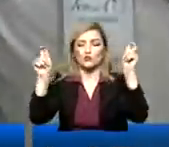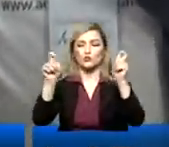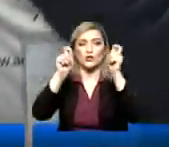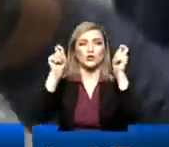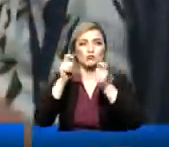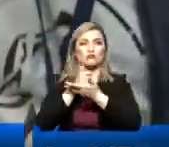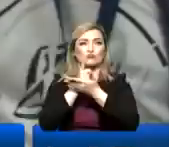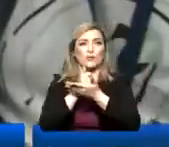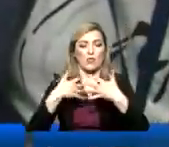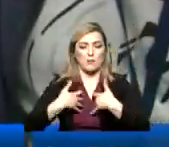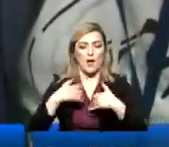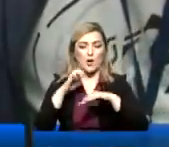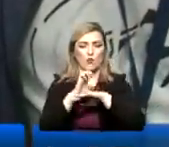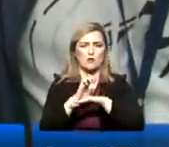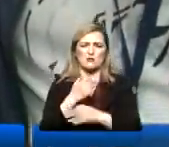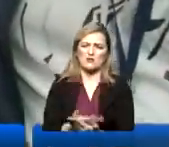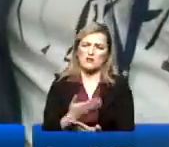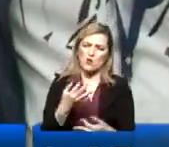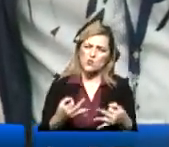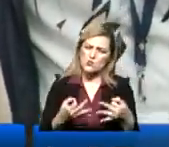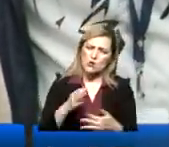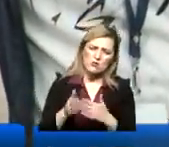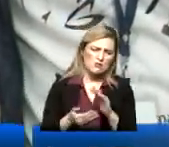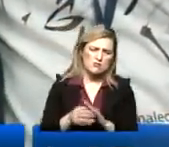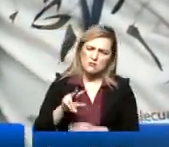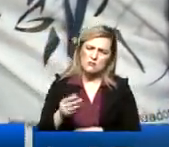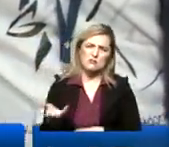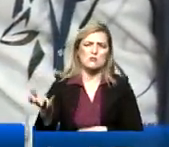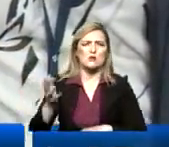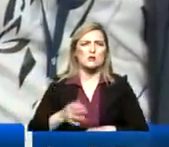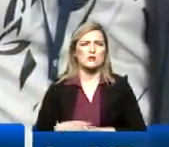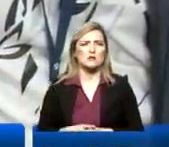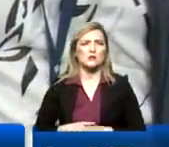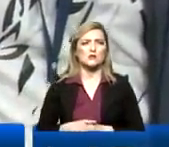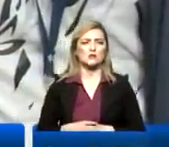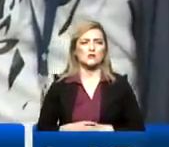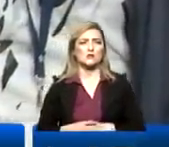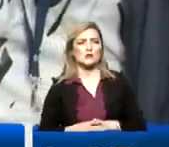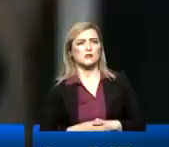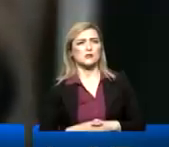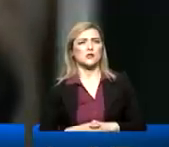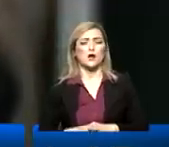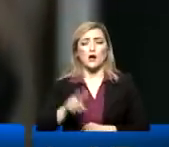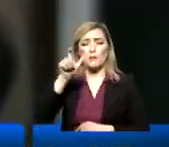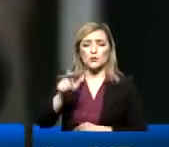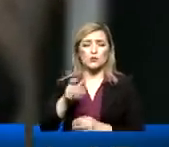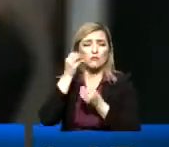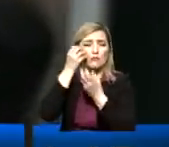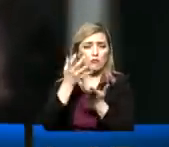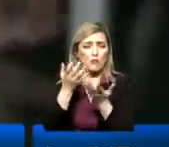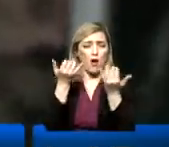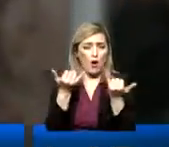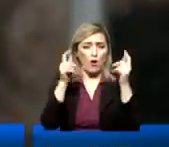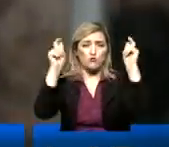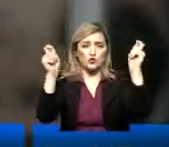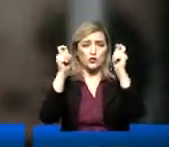Acción Animal Ecuador, quienes piden justicia para que esto no se repita. Podemos evitarlo si alguien tiene información. La fundación ahorita